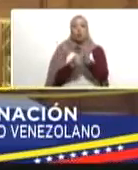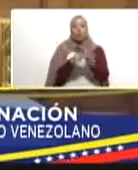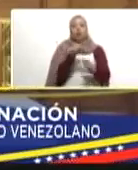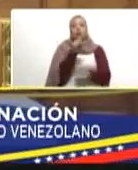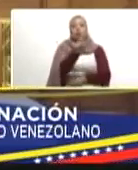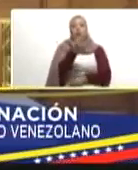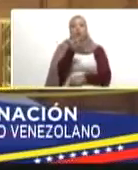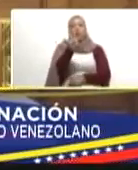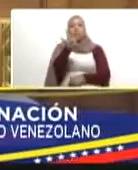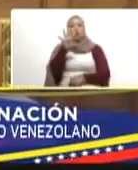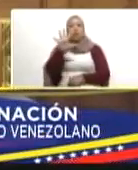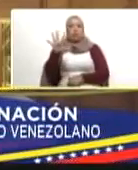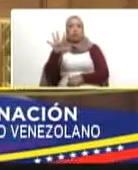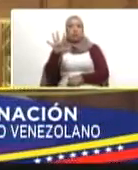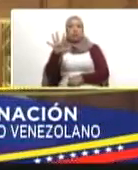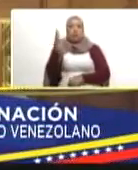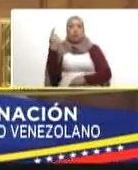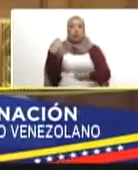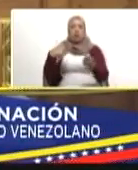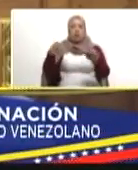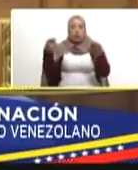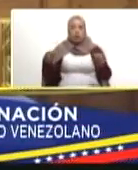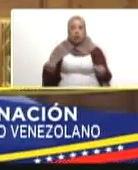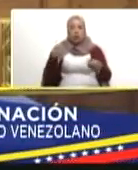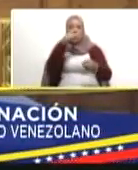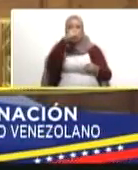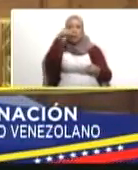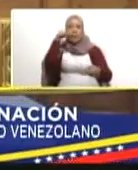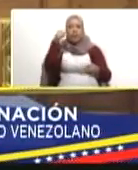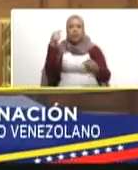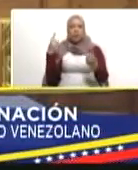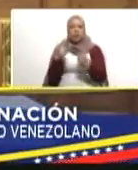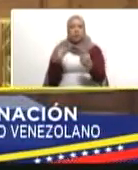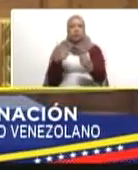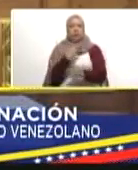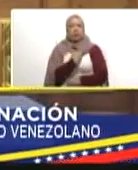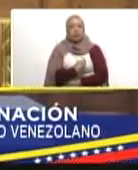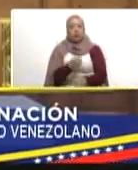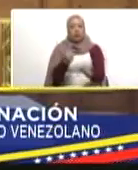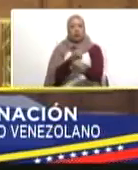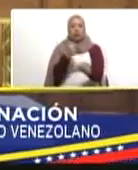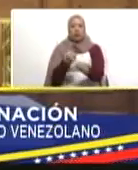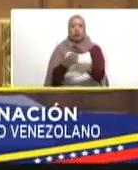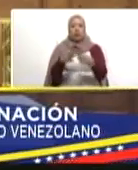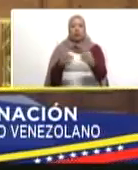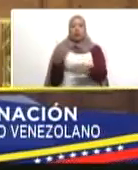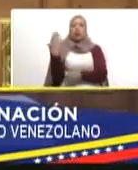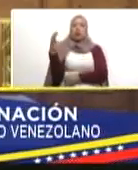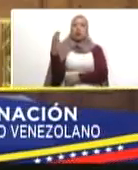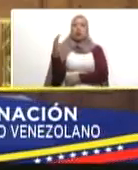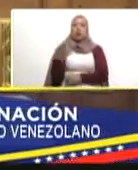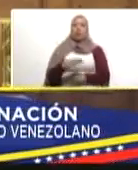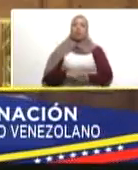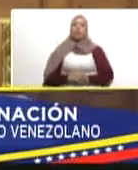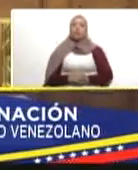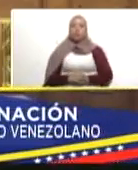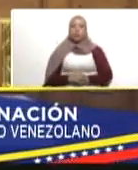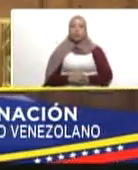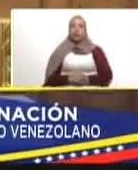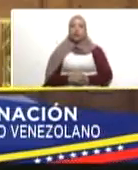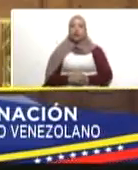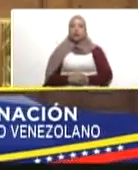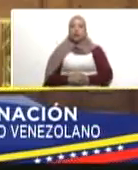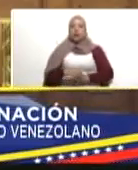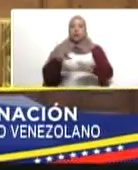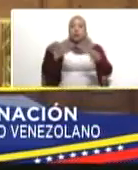52145 kg de droga provenientes Lamentablemente todas desde Colombia fueron